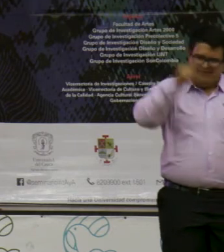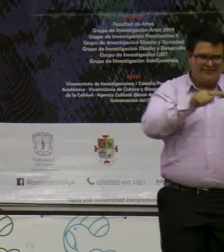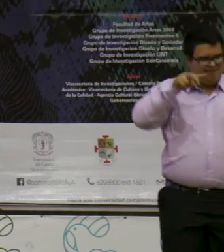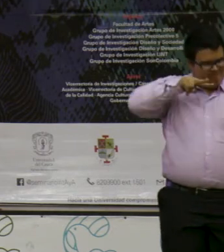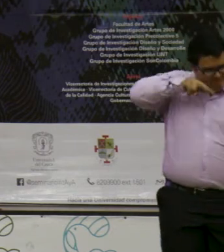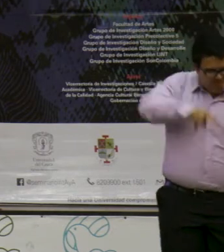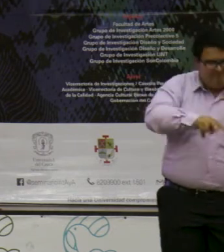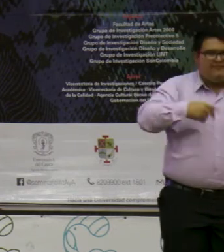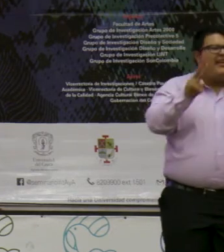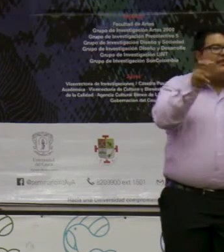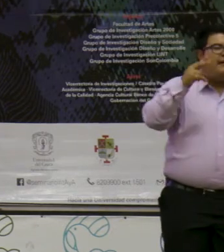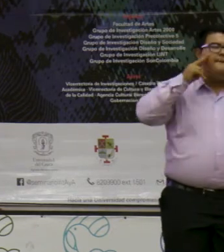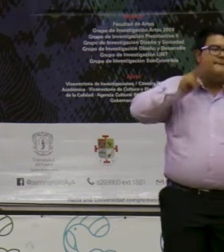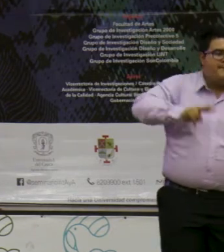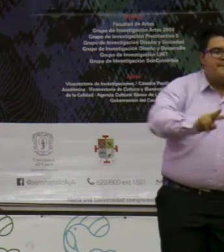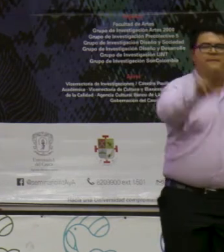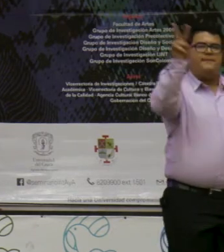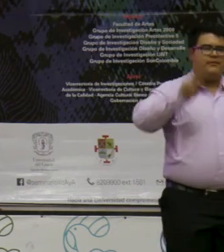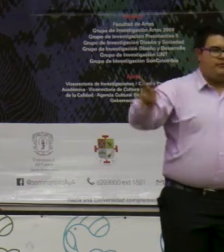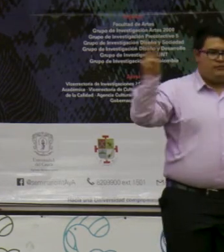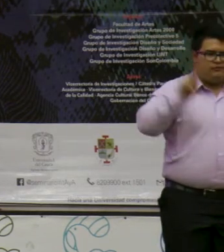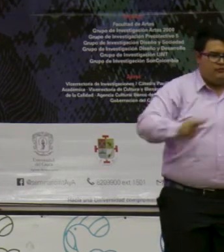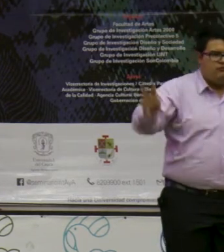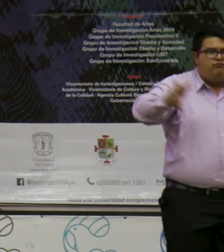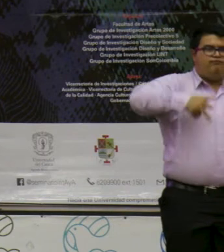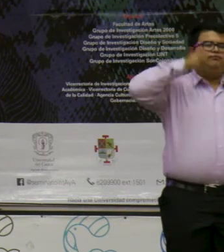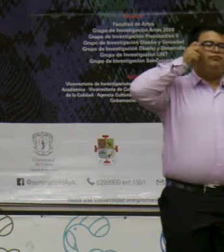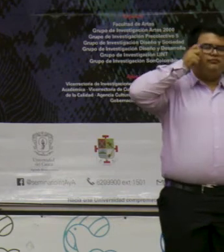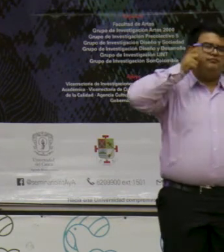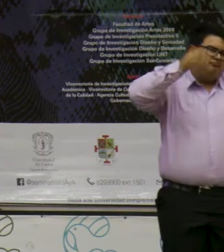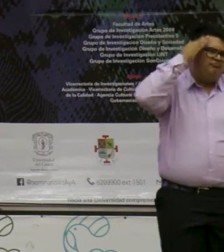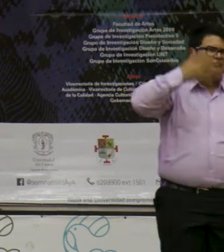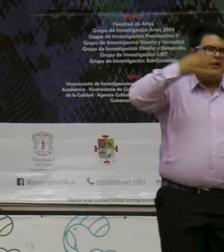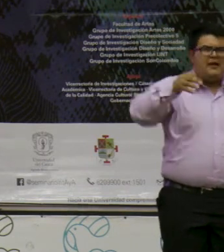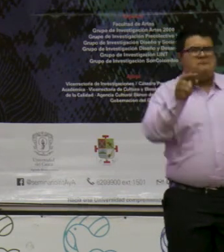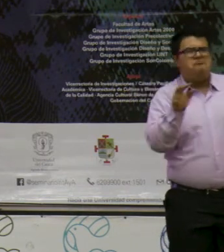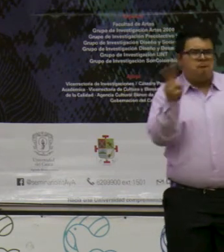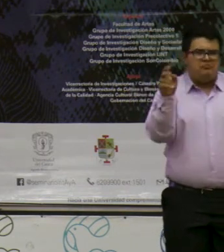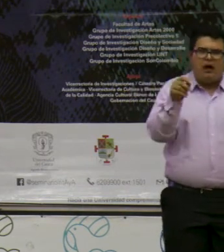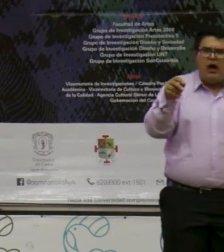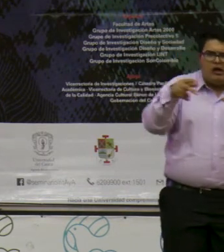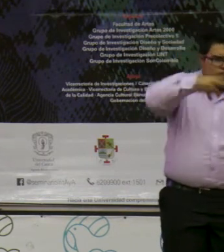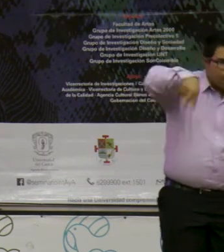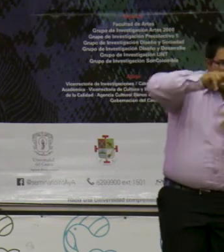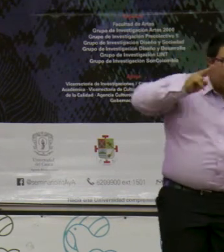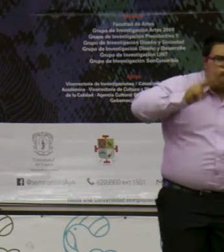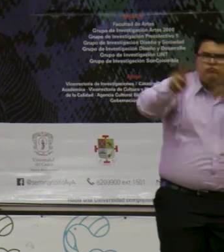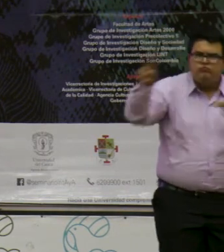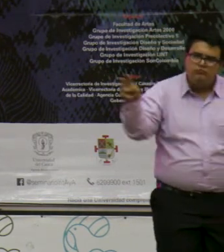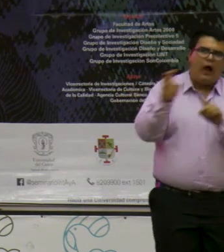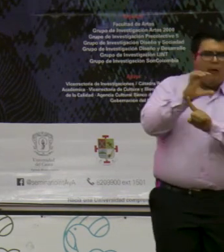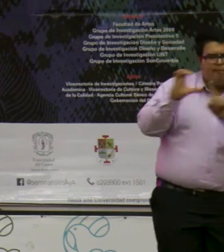es la perspectiva de los estudios de la visualidad, algo muy descolgado desde la antropología visual y desde los estudios